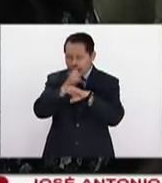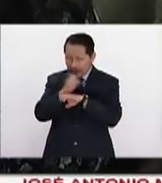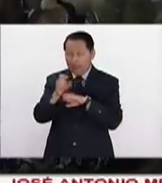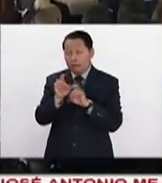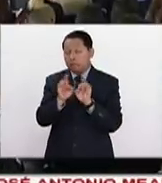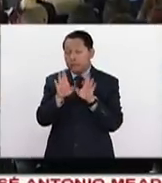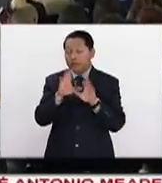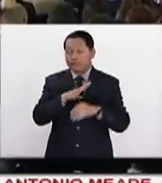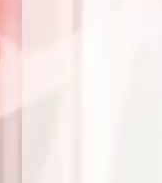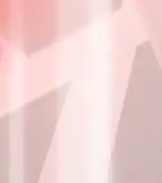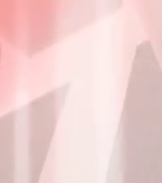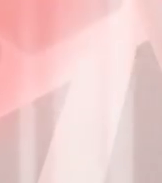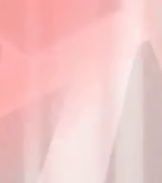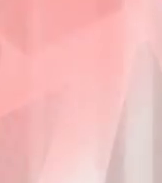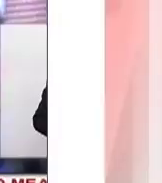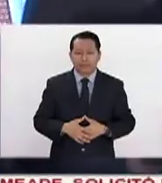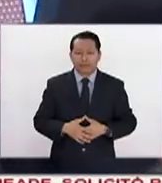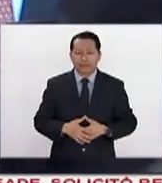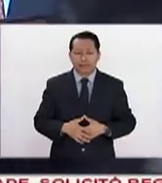estos hechos.